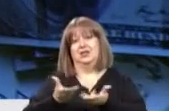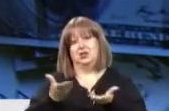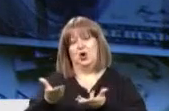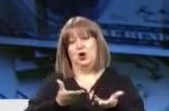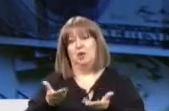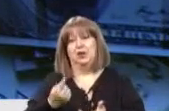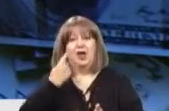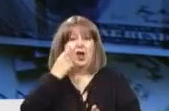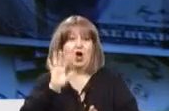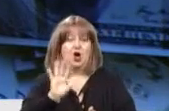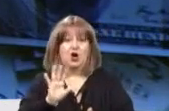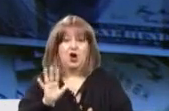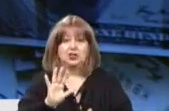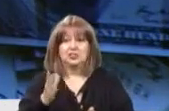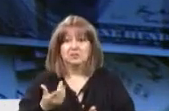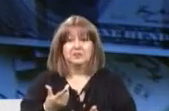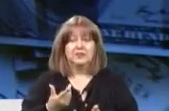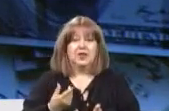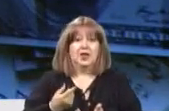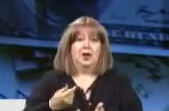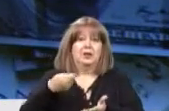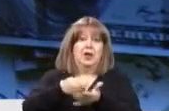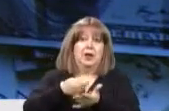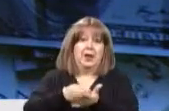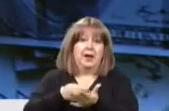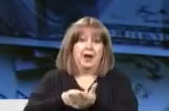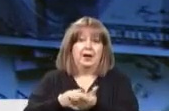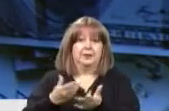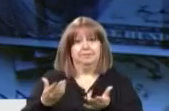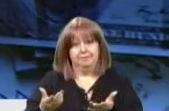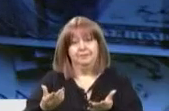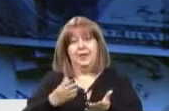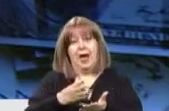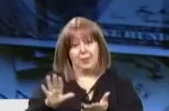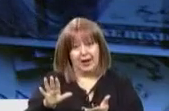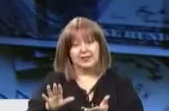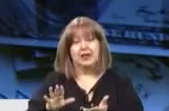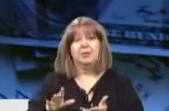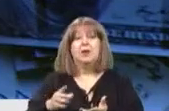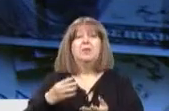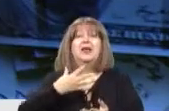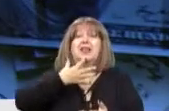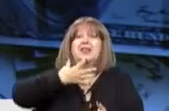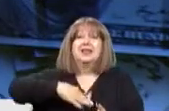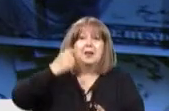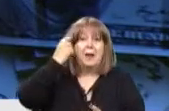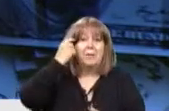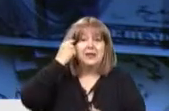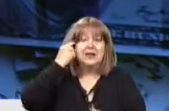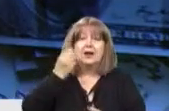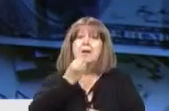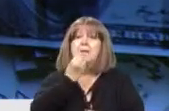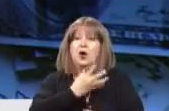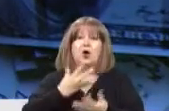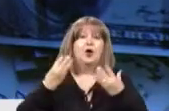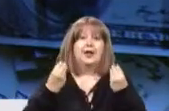que no tienen acceso a un asesor, que no es que tengas que pagarle aparte de una inversión, pero que puedan entender y poder pensar que les conviene, ¿no? A mí me